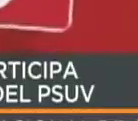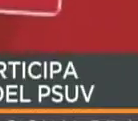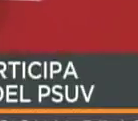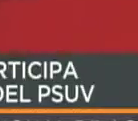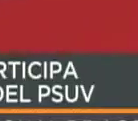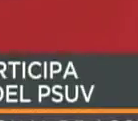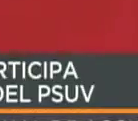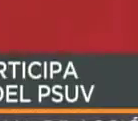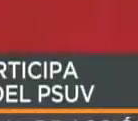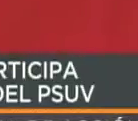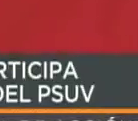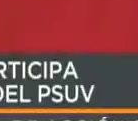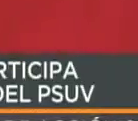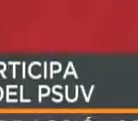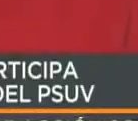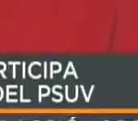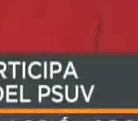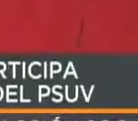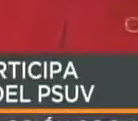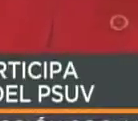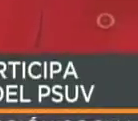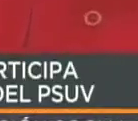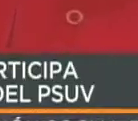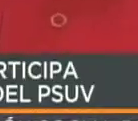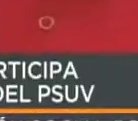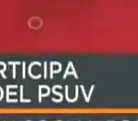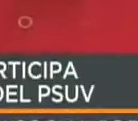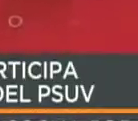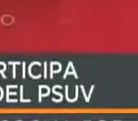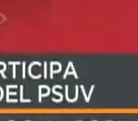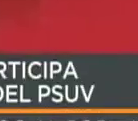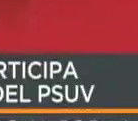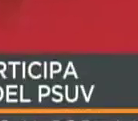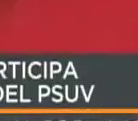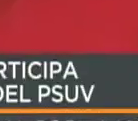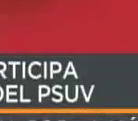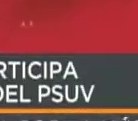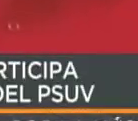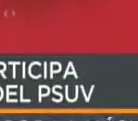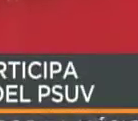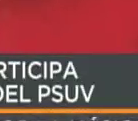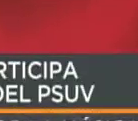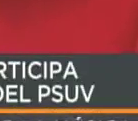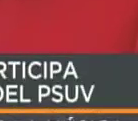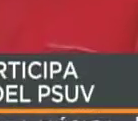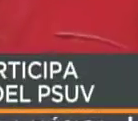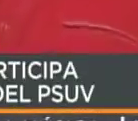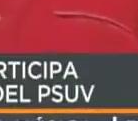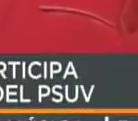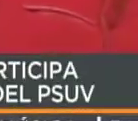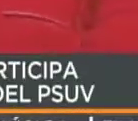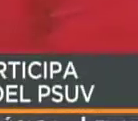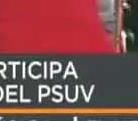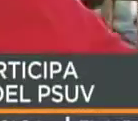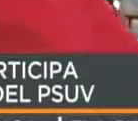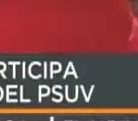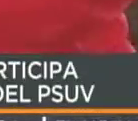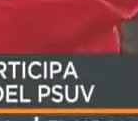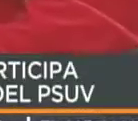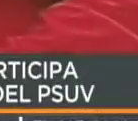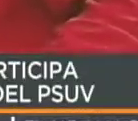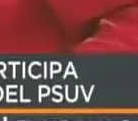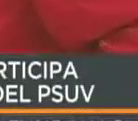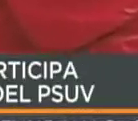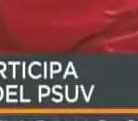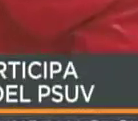con la revolución para la formación política e ideológica que requieren estos tiempos de revolución, que requiere el socialismo